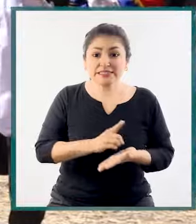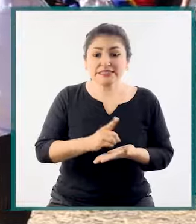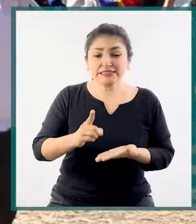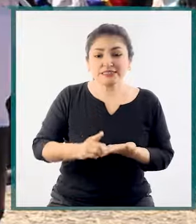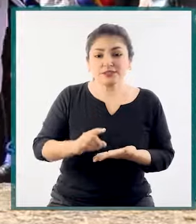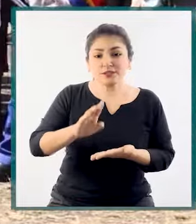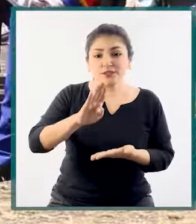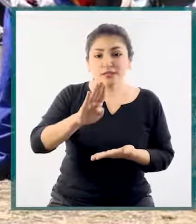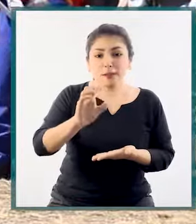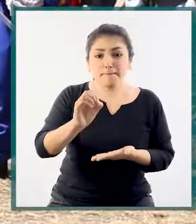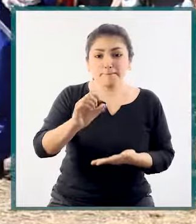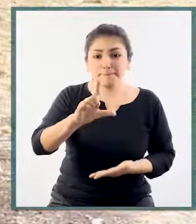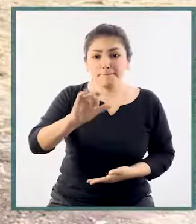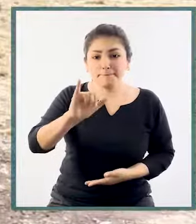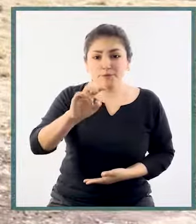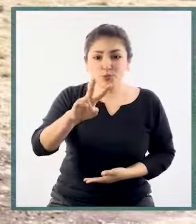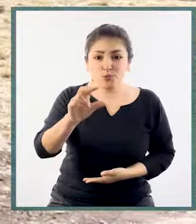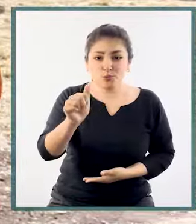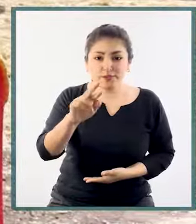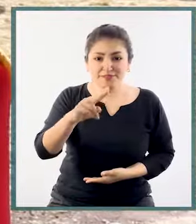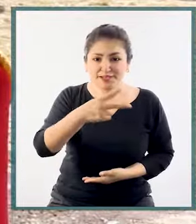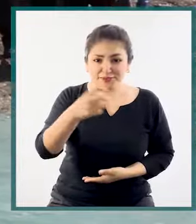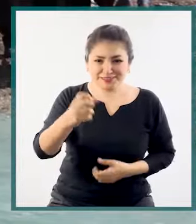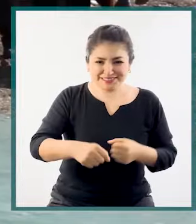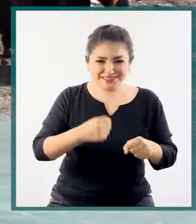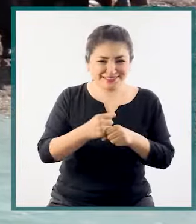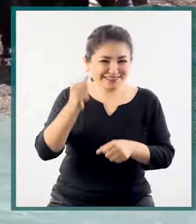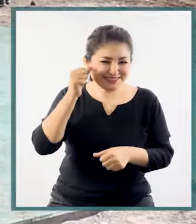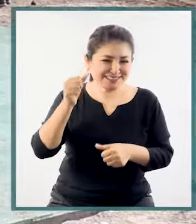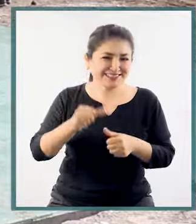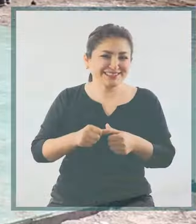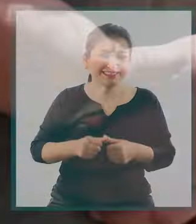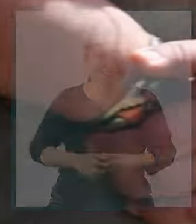El distrito de Simón Bolívar está en modo bicentenario.